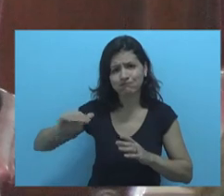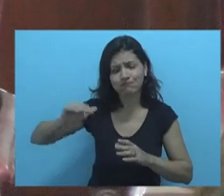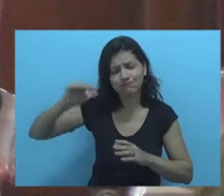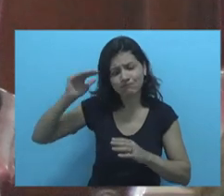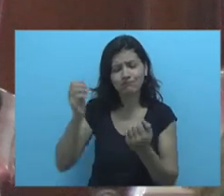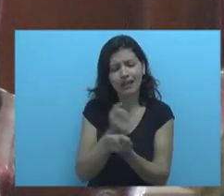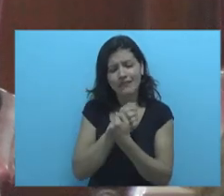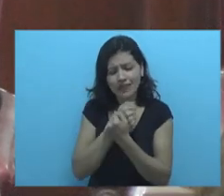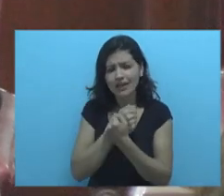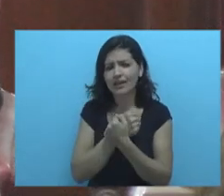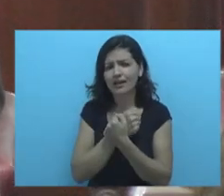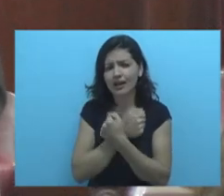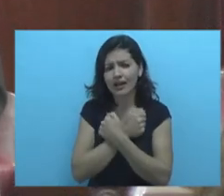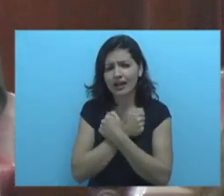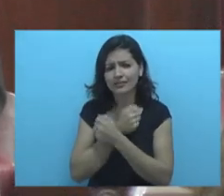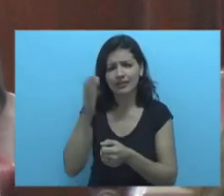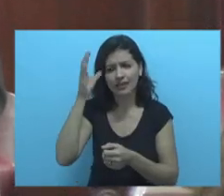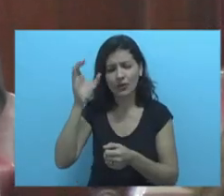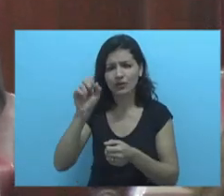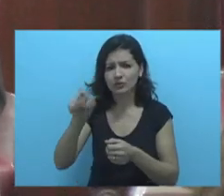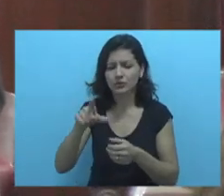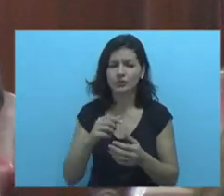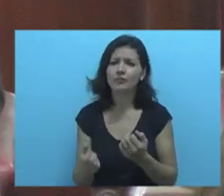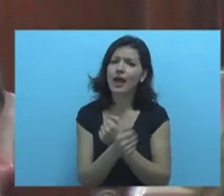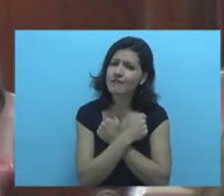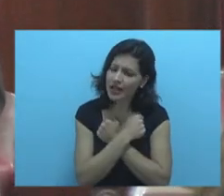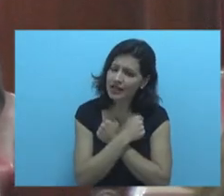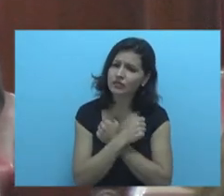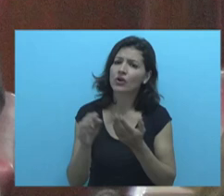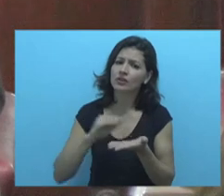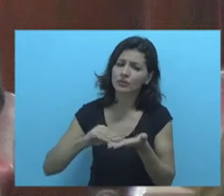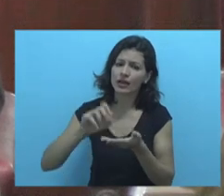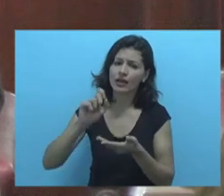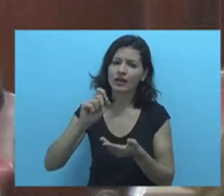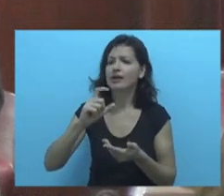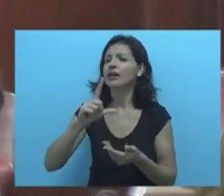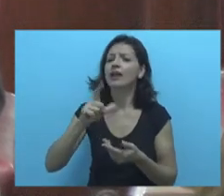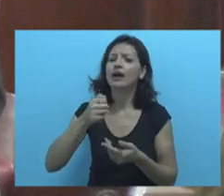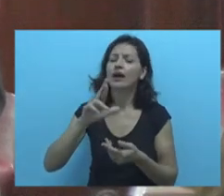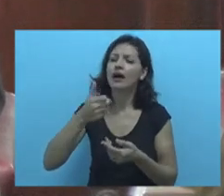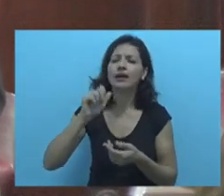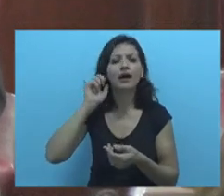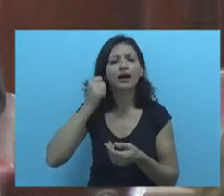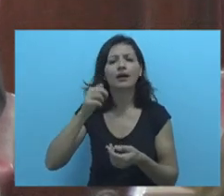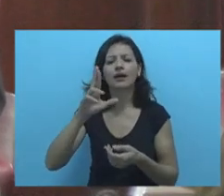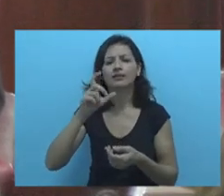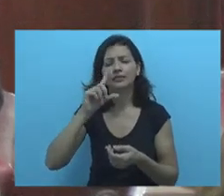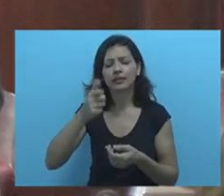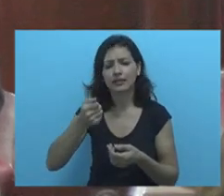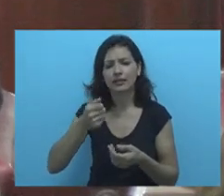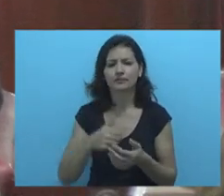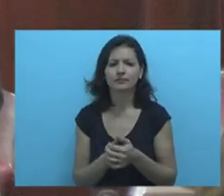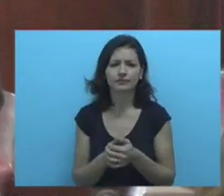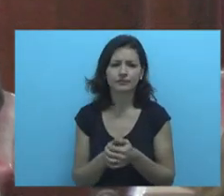carta y como bandera para la victoria. Un abrazo grande a Clara García, a la que tengo la suerte de conocer ya hace mucho tiempo.